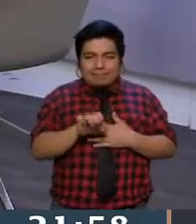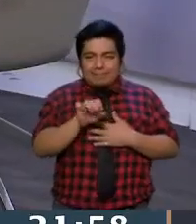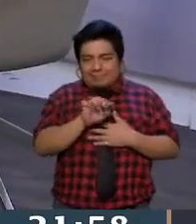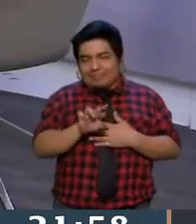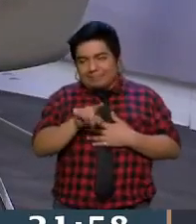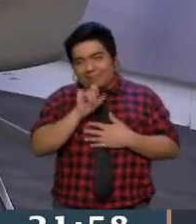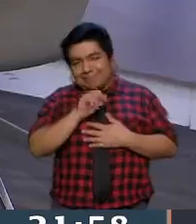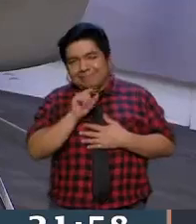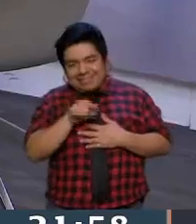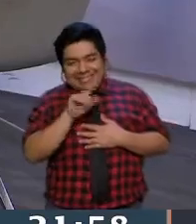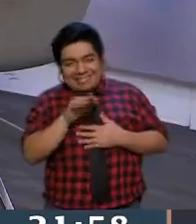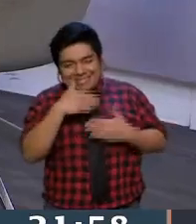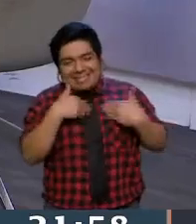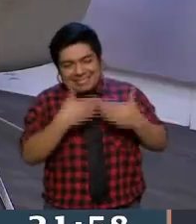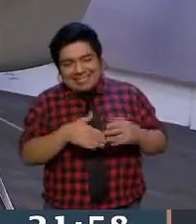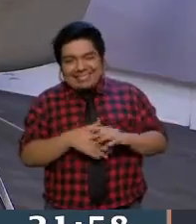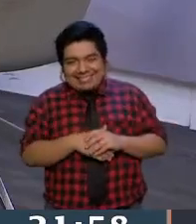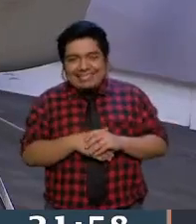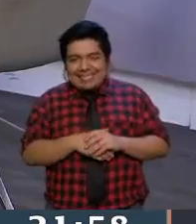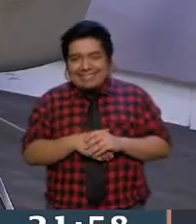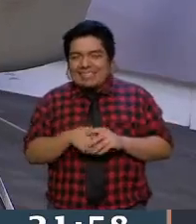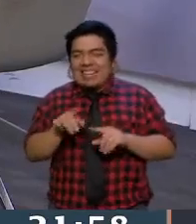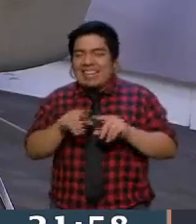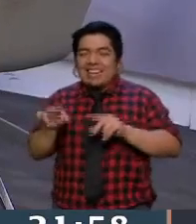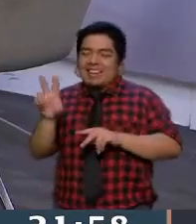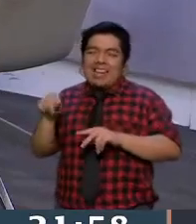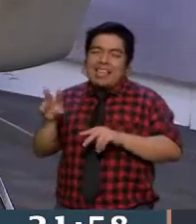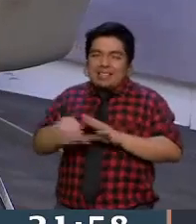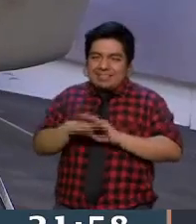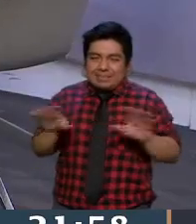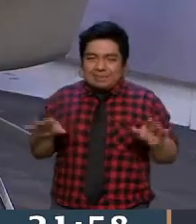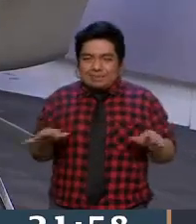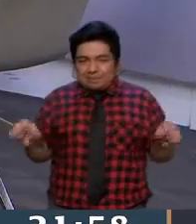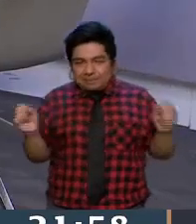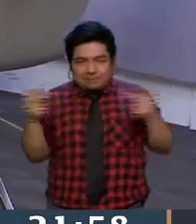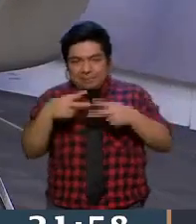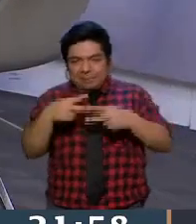en tus recomendaciones para no tirarme también. Acá puras pantallas. Excelente. Nos vemos por acá la próxima semana, mi hija.